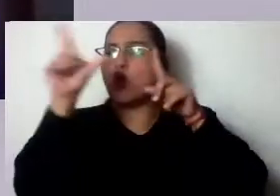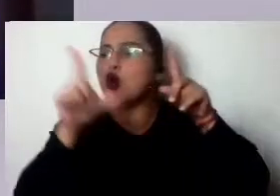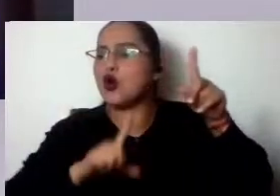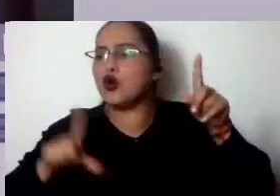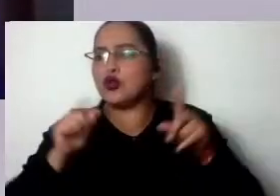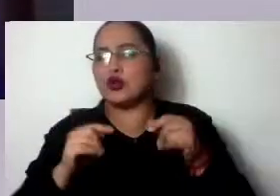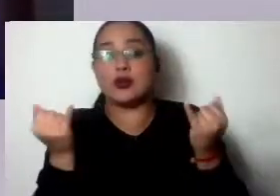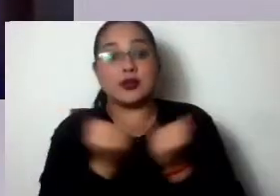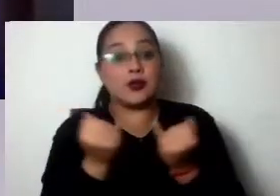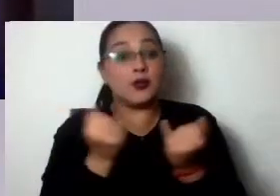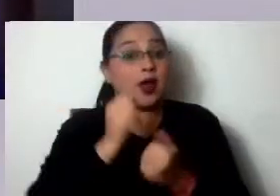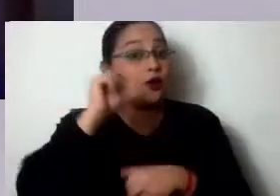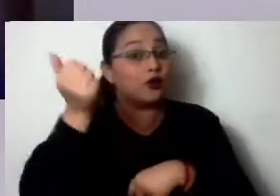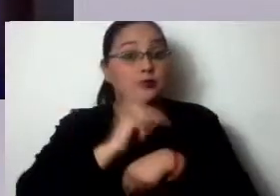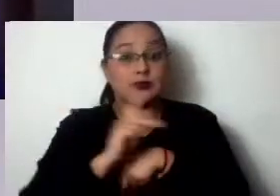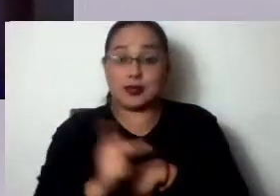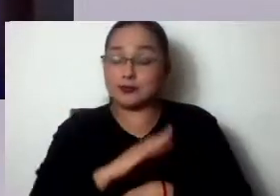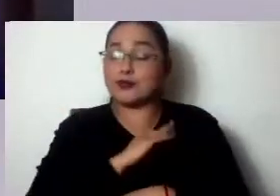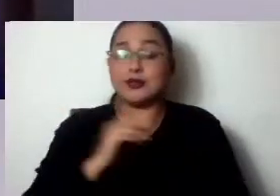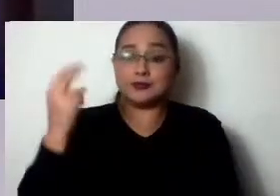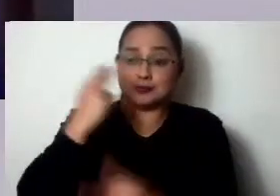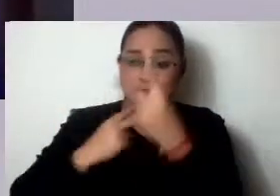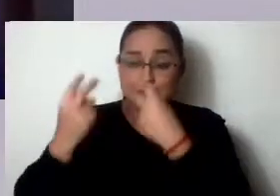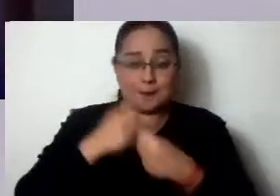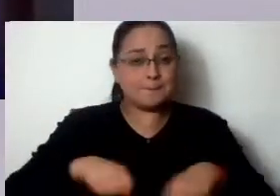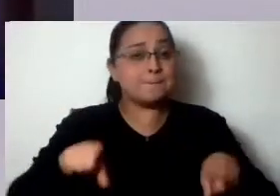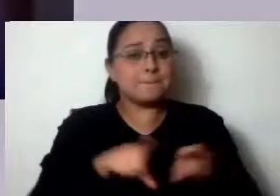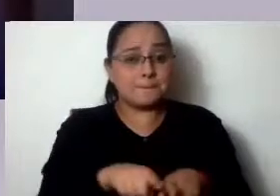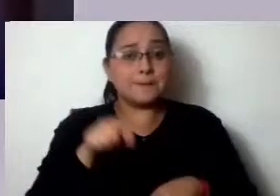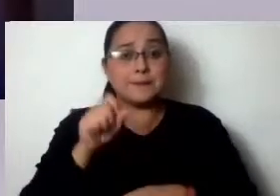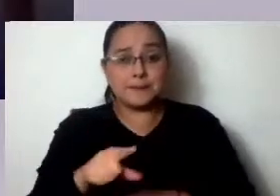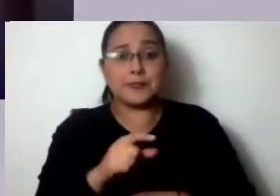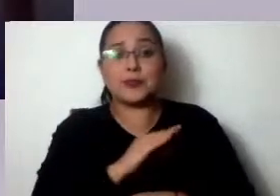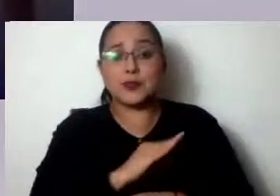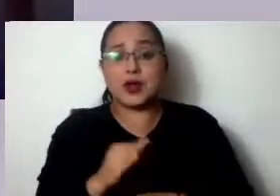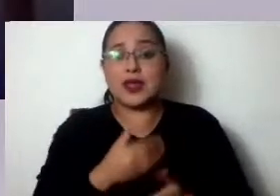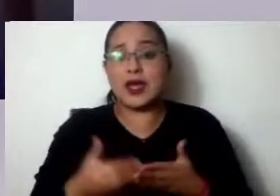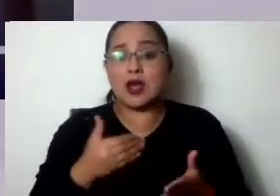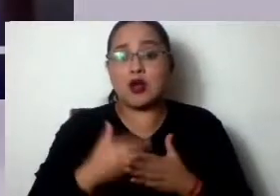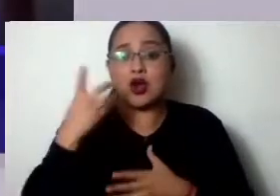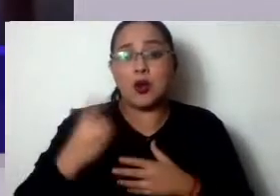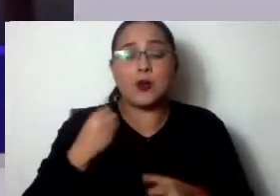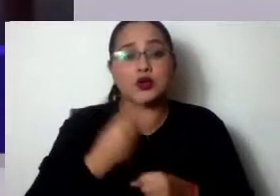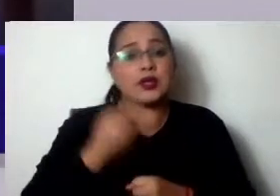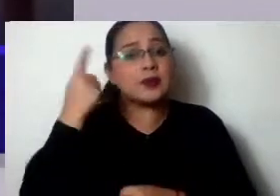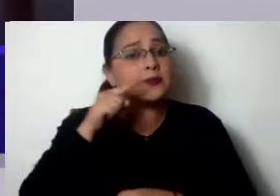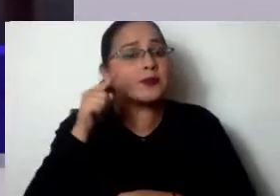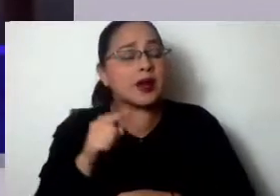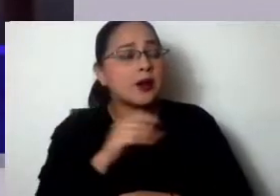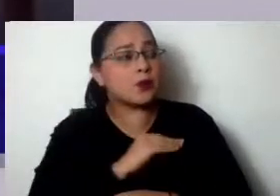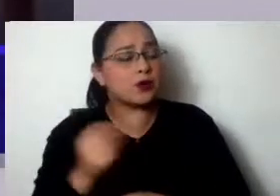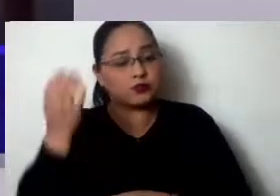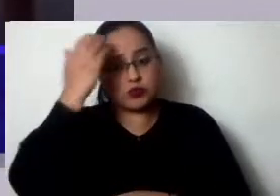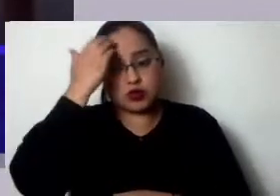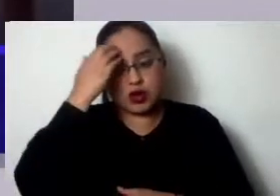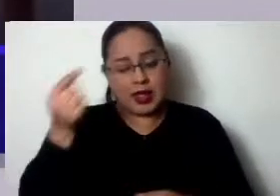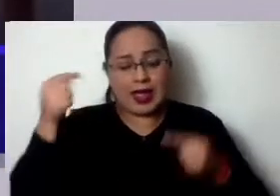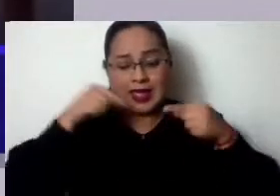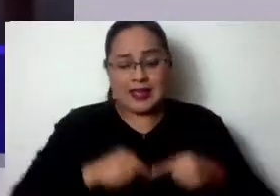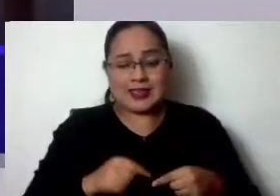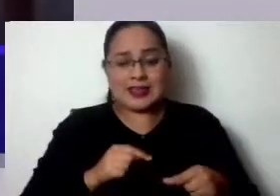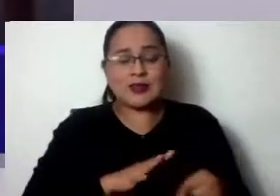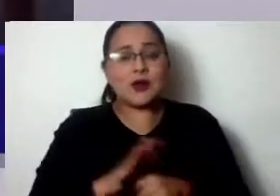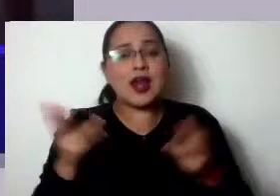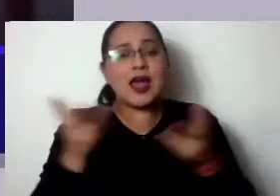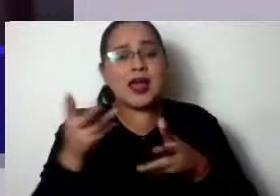en cualquier otro lugar del mundo y que podamos tener esta oportunidad para que puedan conocer lo que estamos haciendo en la